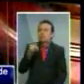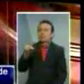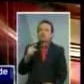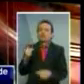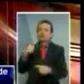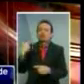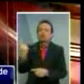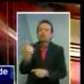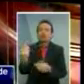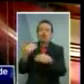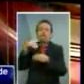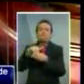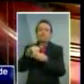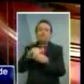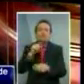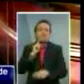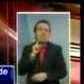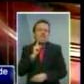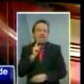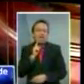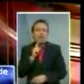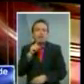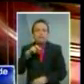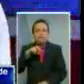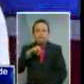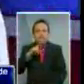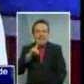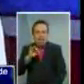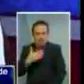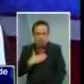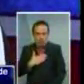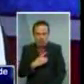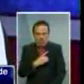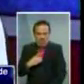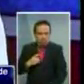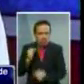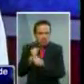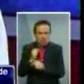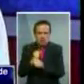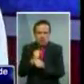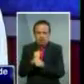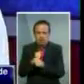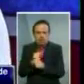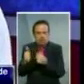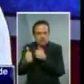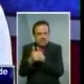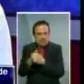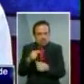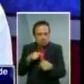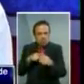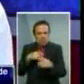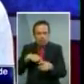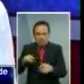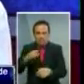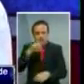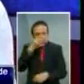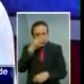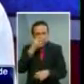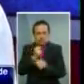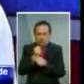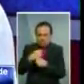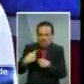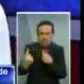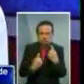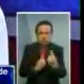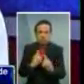electores? ¿Por quién votaron? Por Pedro Brown. Por un diputado que ha trabajado de manera cercana, en terreno, que lo han visto jugarse,